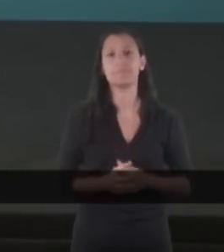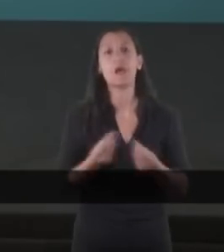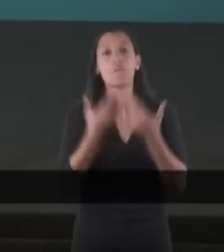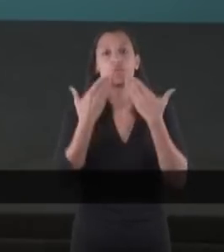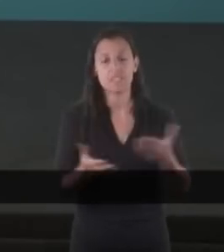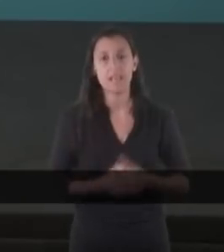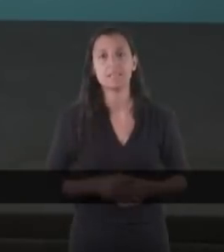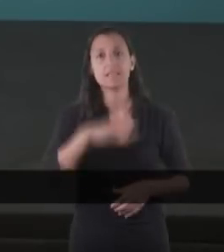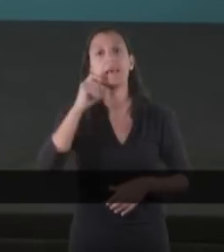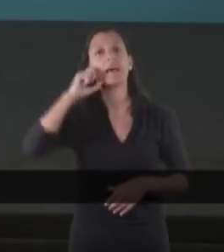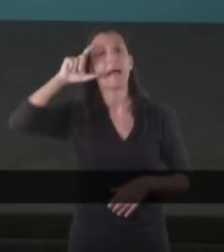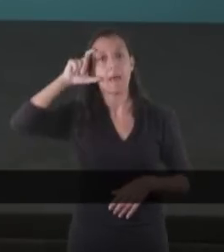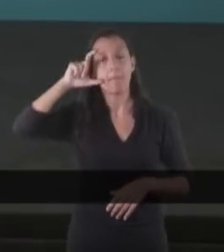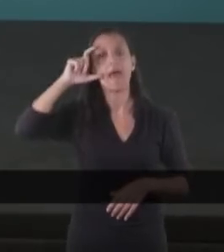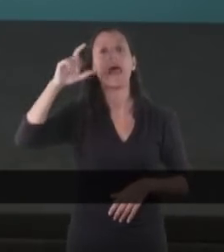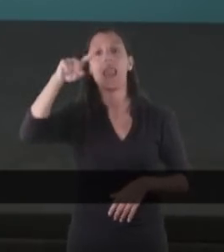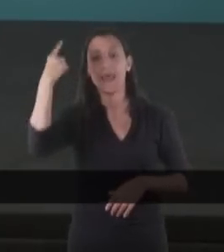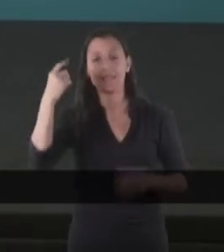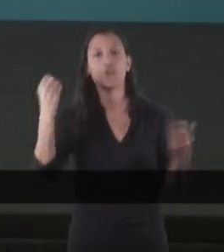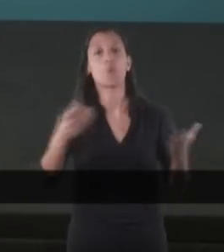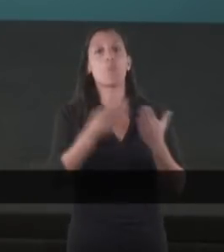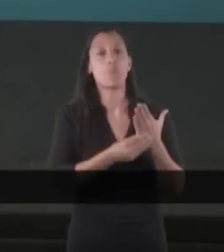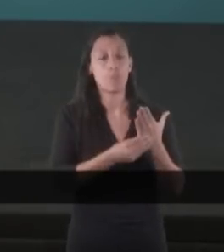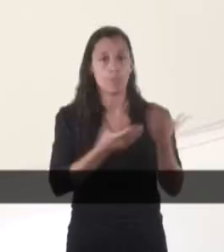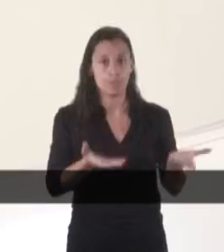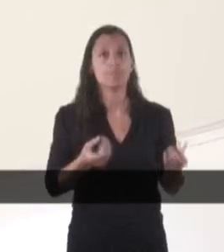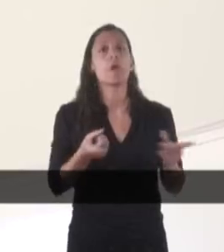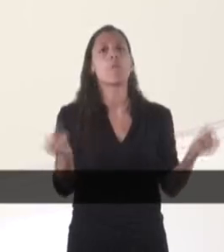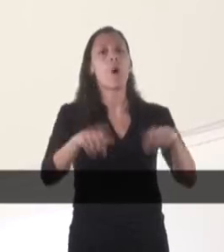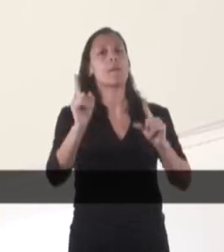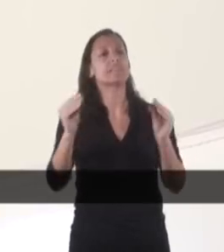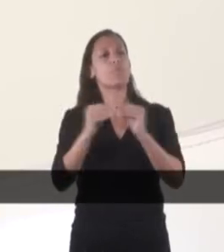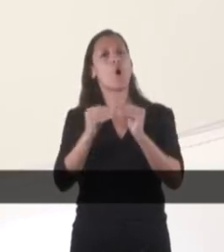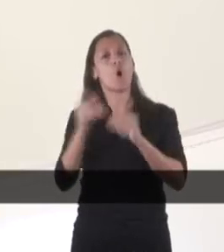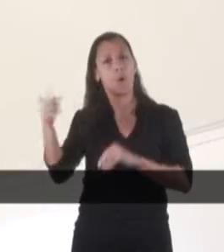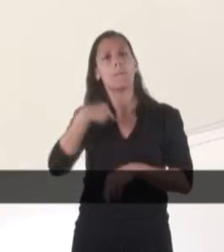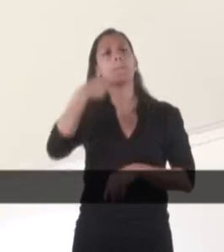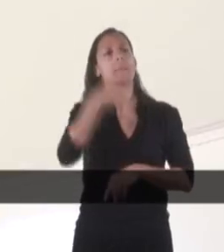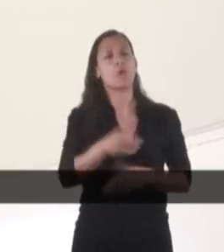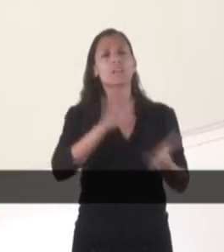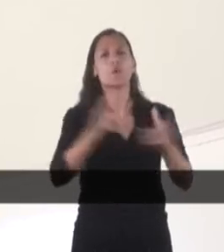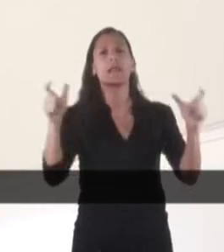Jaime Rosenberg, de La Nación. Sí, ¿qué tal, Gabriela? ¿Cómo estás? Retomando la pregunta del colega sobre la reunión de la CELAC,